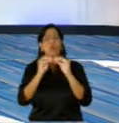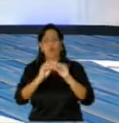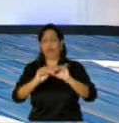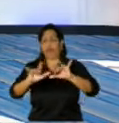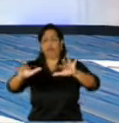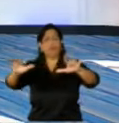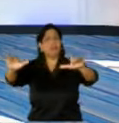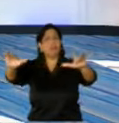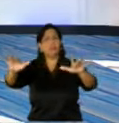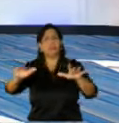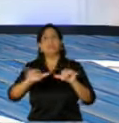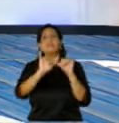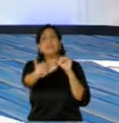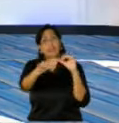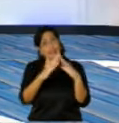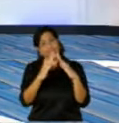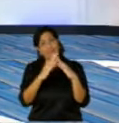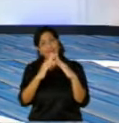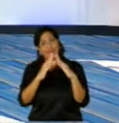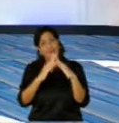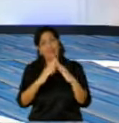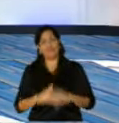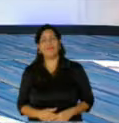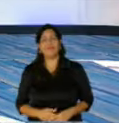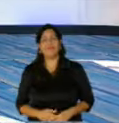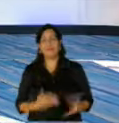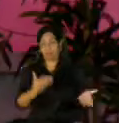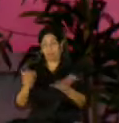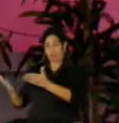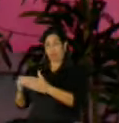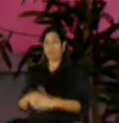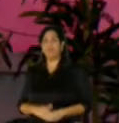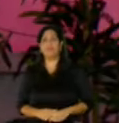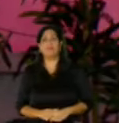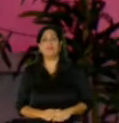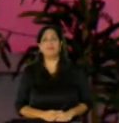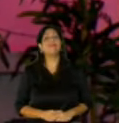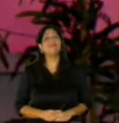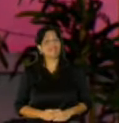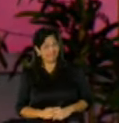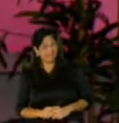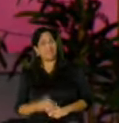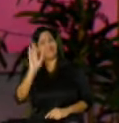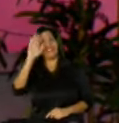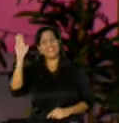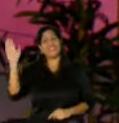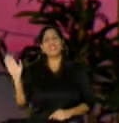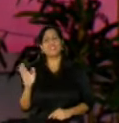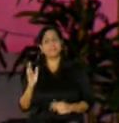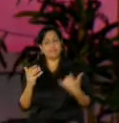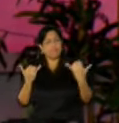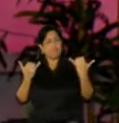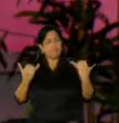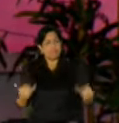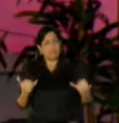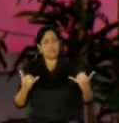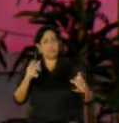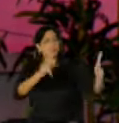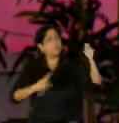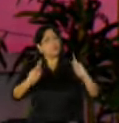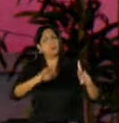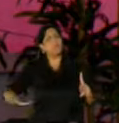que usted permanezca en su casa. Esa es la manera. Pasamos con Luz. Y ante toda esta situación, ¿cómo ha sido el comportamiento del